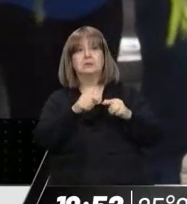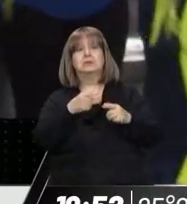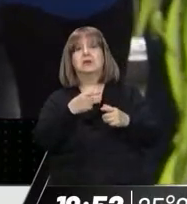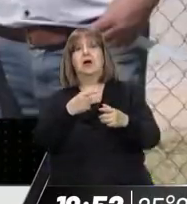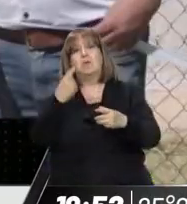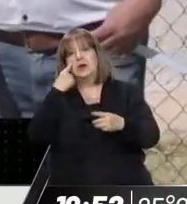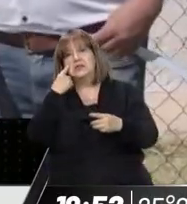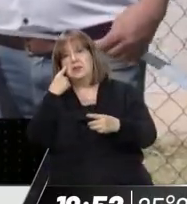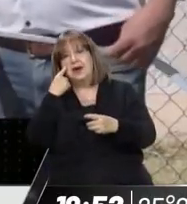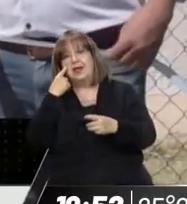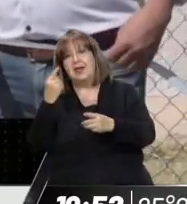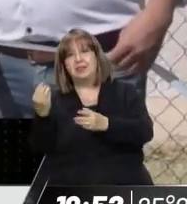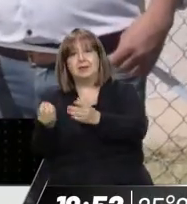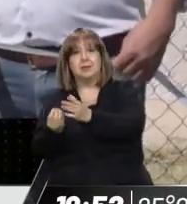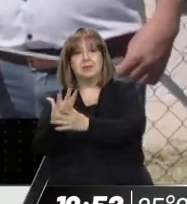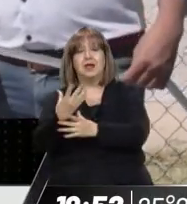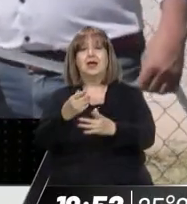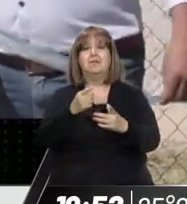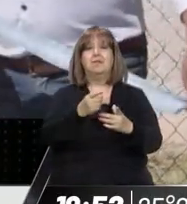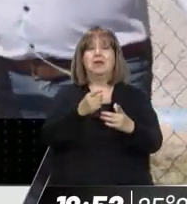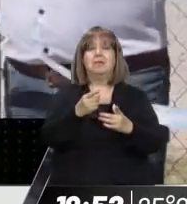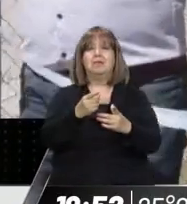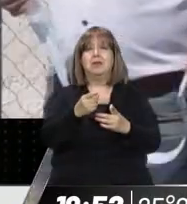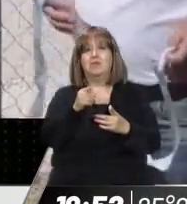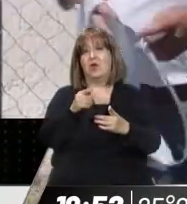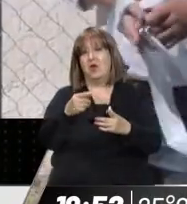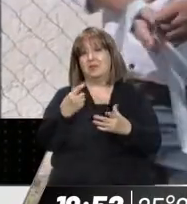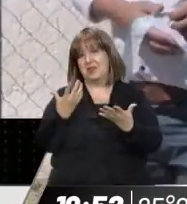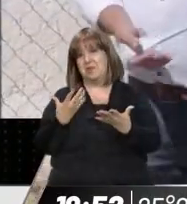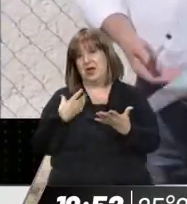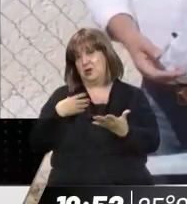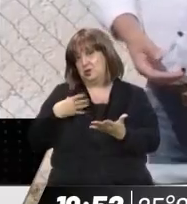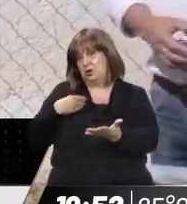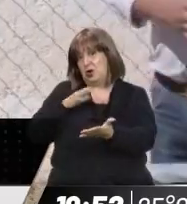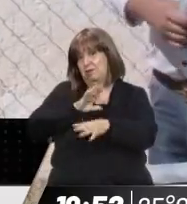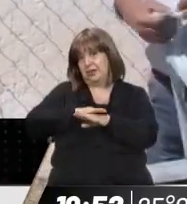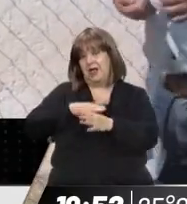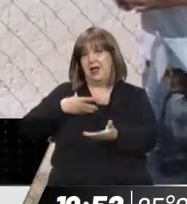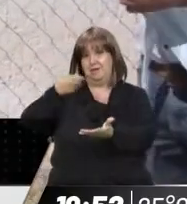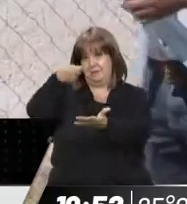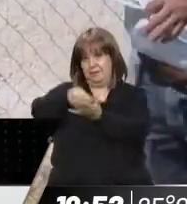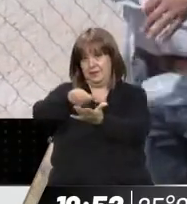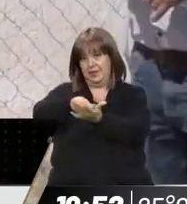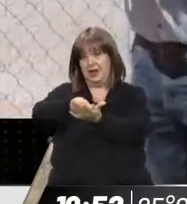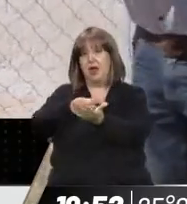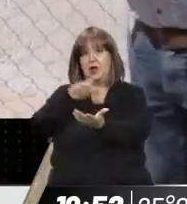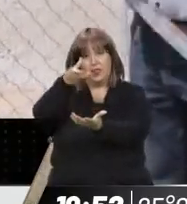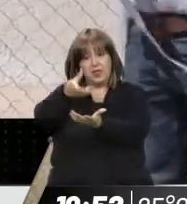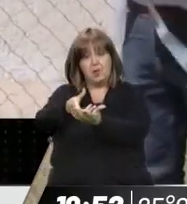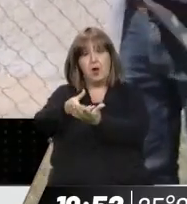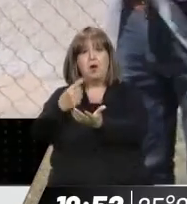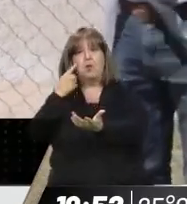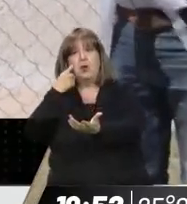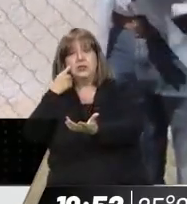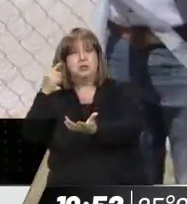entre el municipio y la fundación, en donde nosotros pusimos fondos para inversión, digamos, y todo el municipio